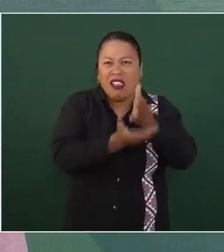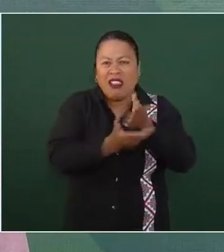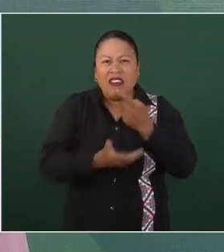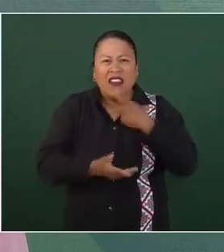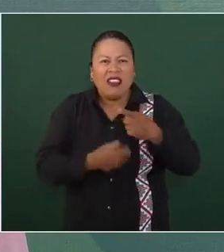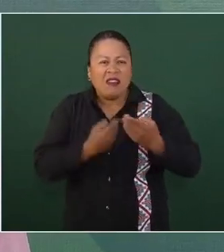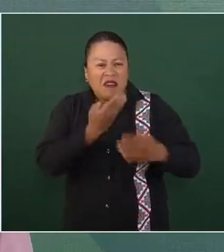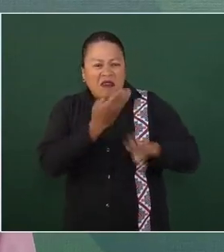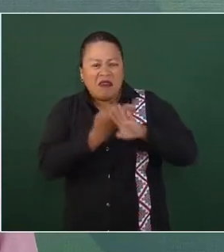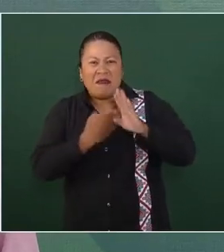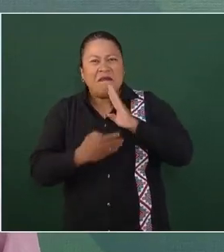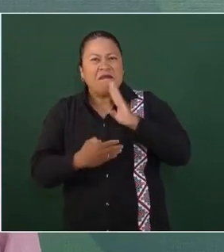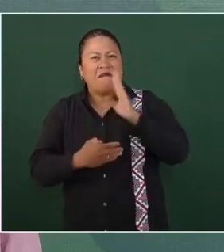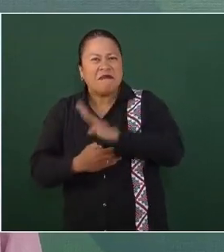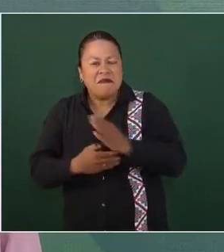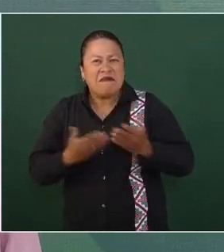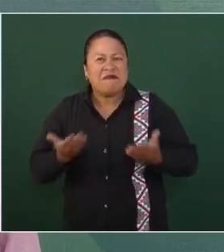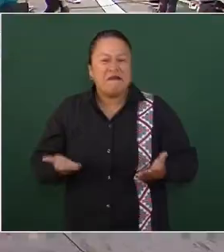calumnias